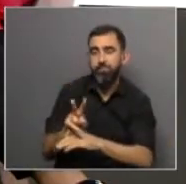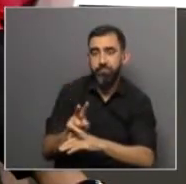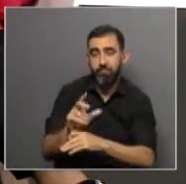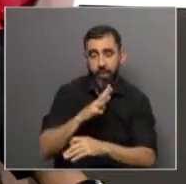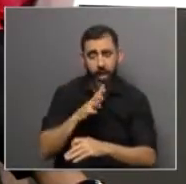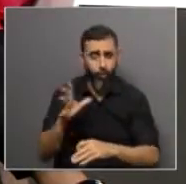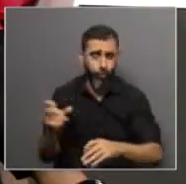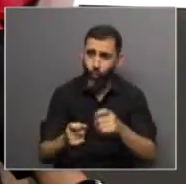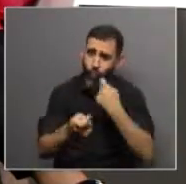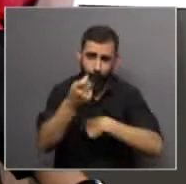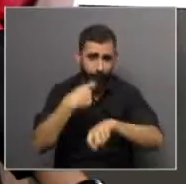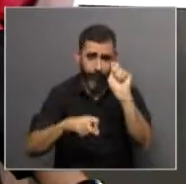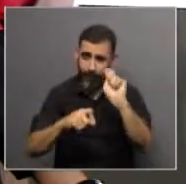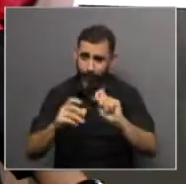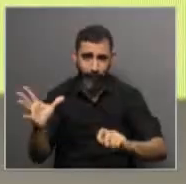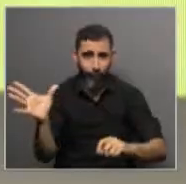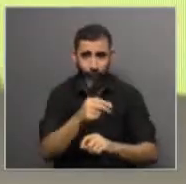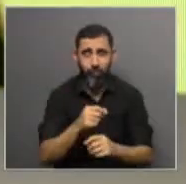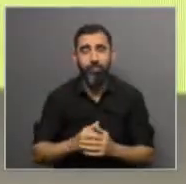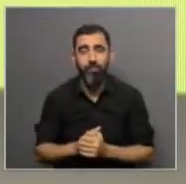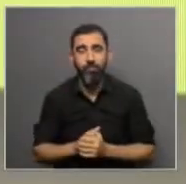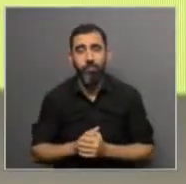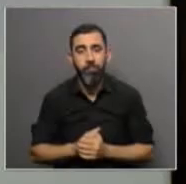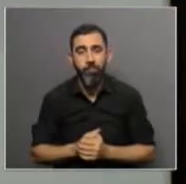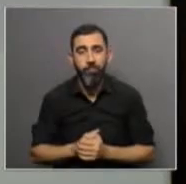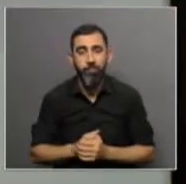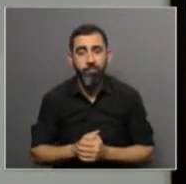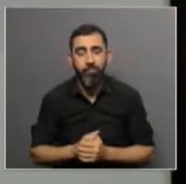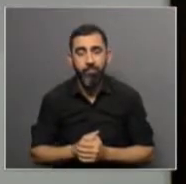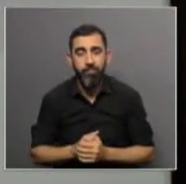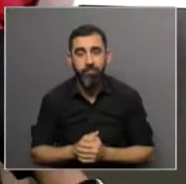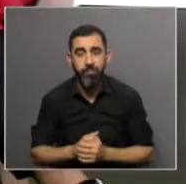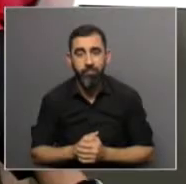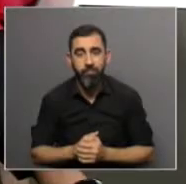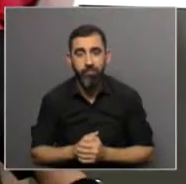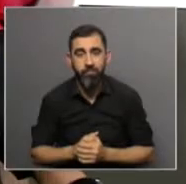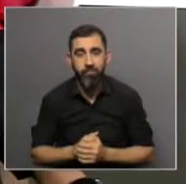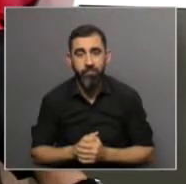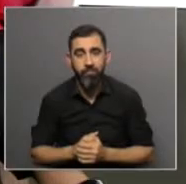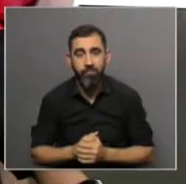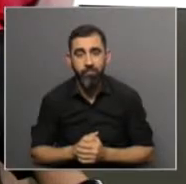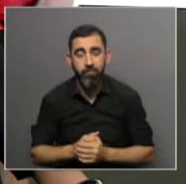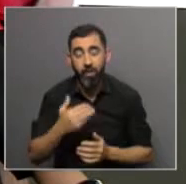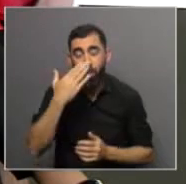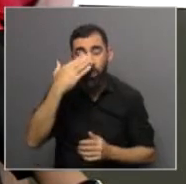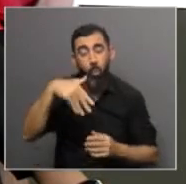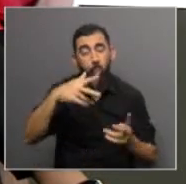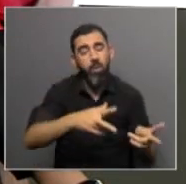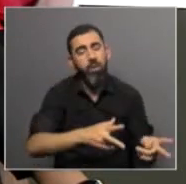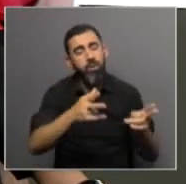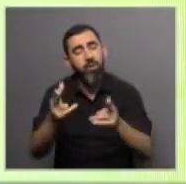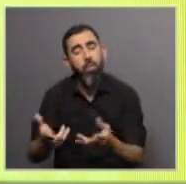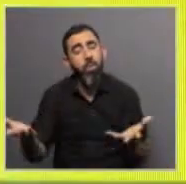todo, ¿no? Porque si hay un mercado negro de arañas... Sorprendió bastante ese dato de que hay un mercado negro de arañas. Sí. Bueno, en el último bloque vamos a